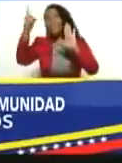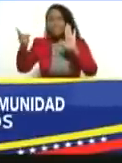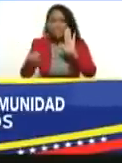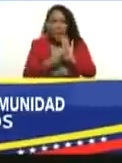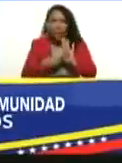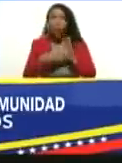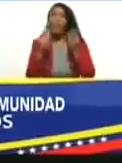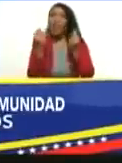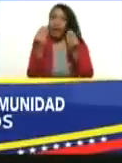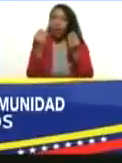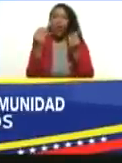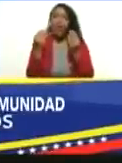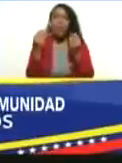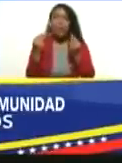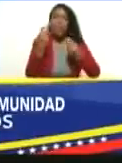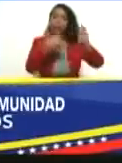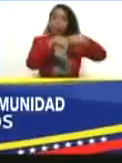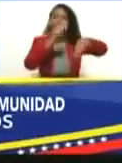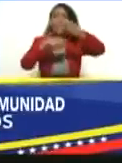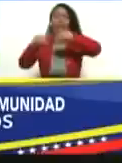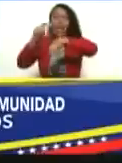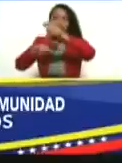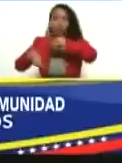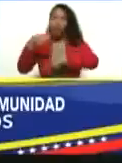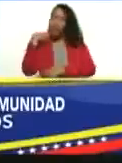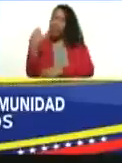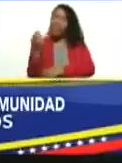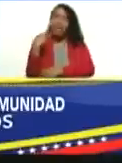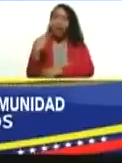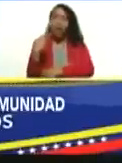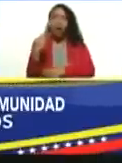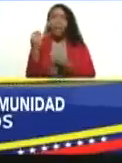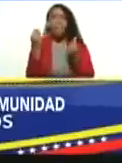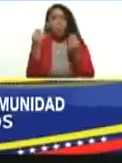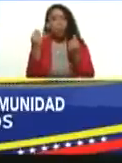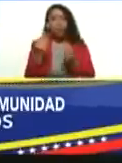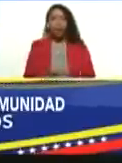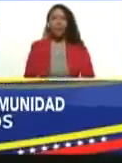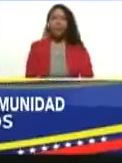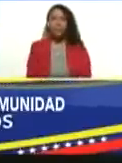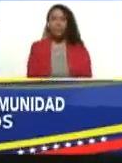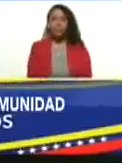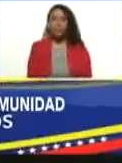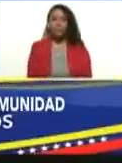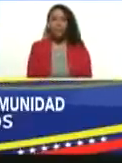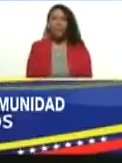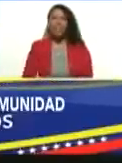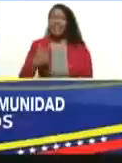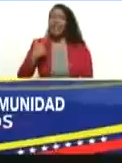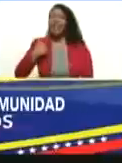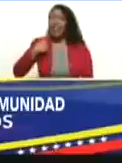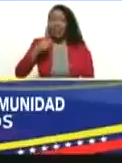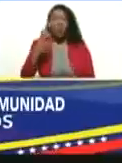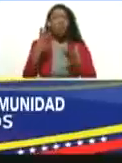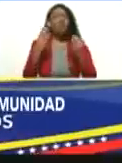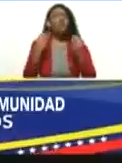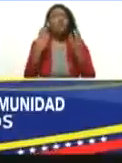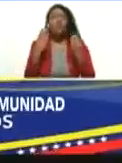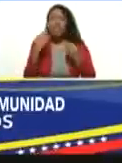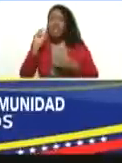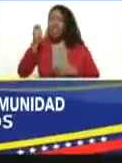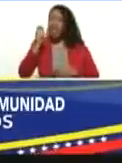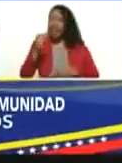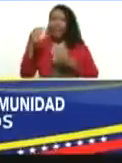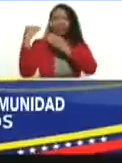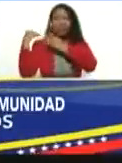económica comercial financiera y monetaria tenemos muchas tareas hacia